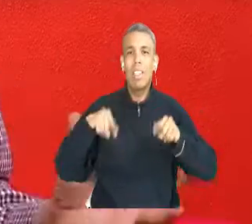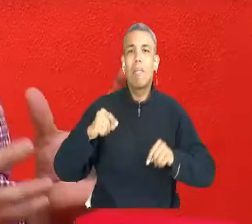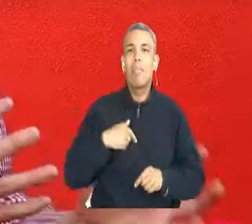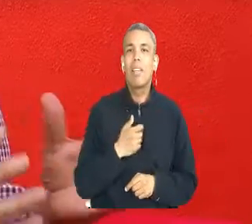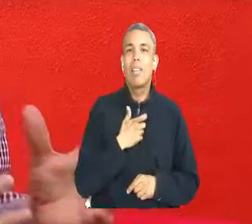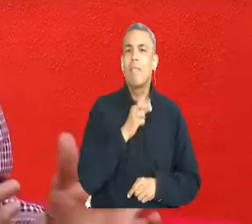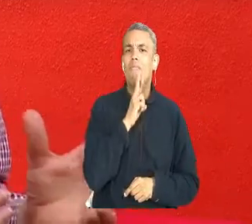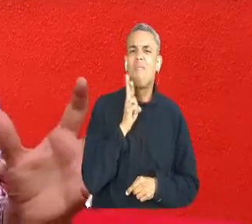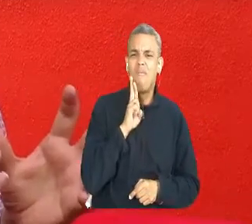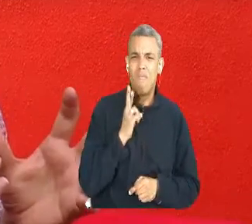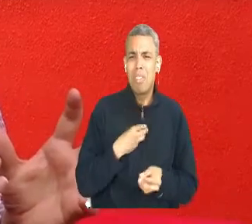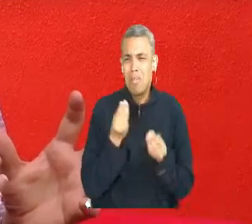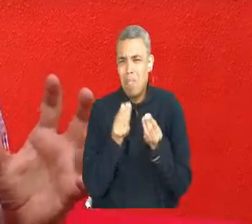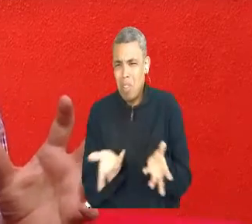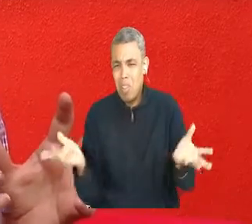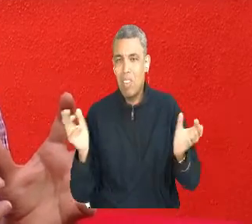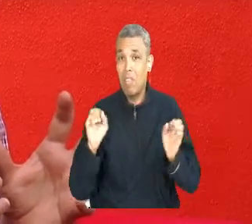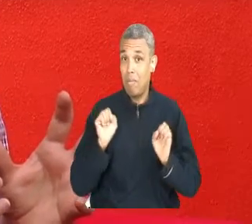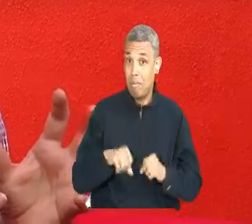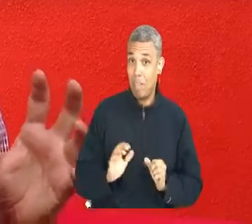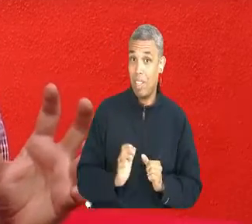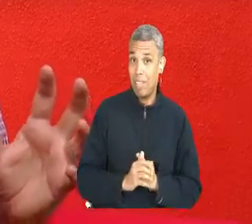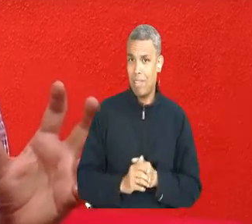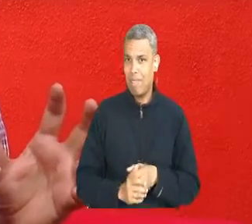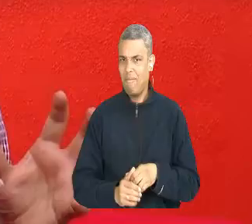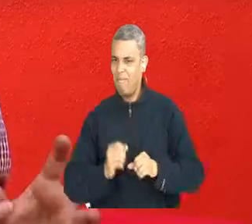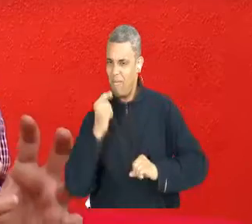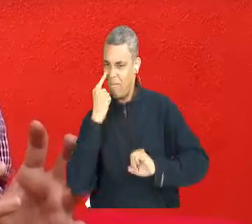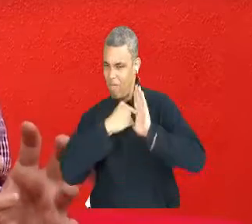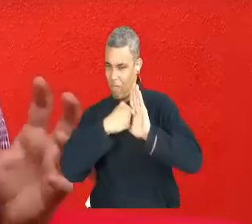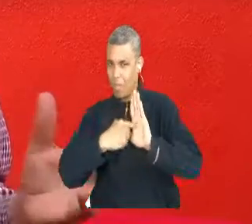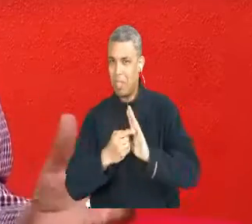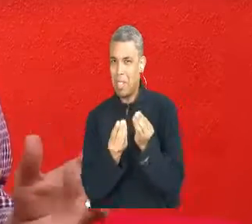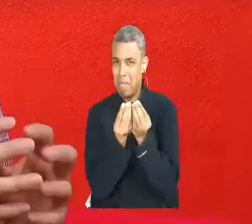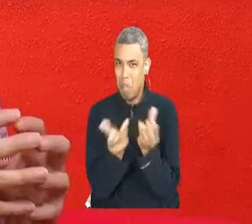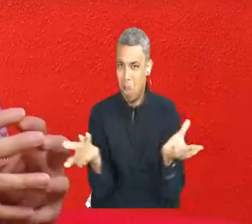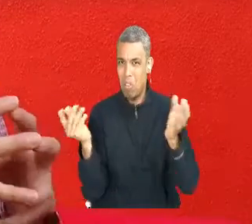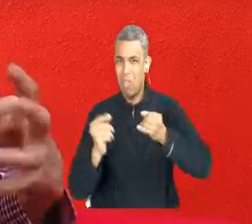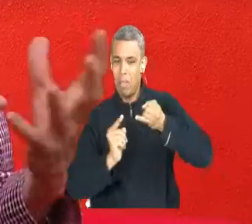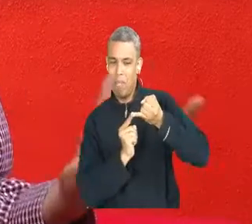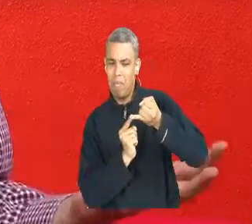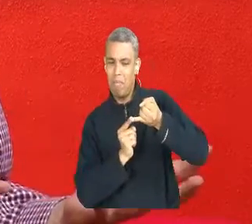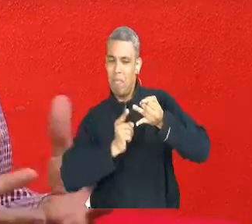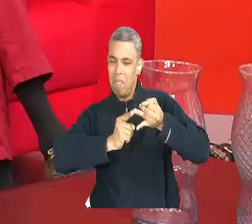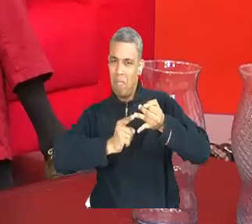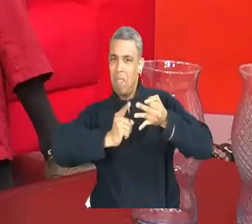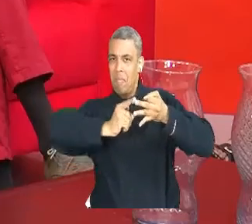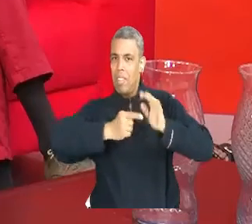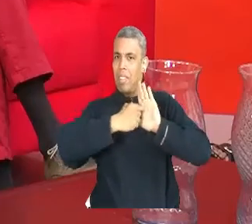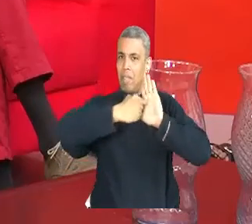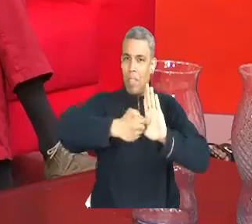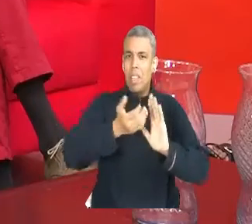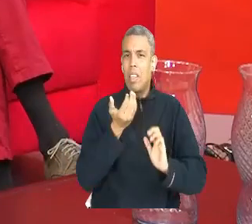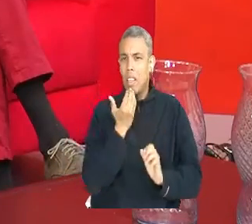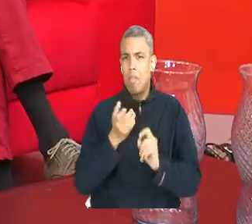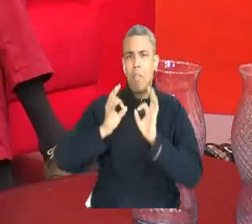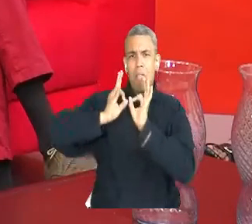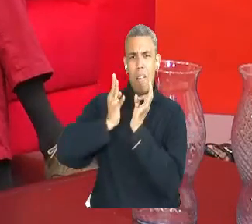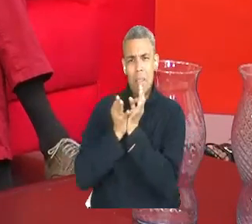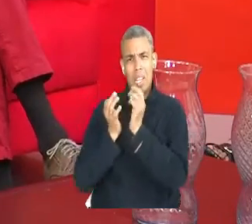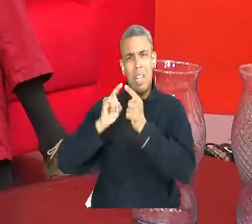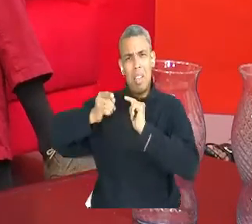la idea es poder mostrar que ya tenemos por lo menos tres productos que puede utilizar una familia una que viene corporativo para todo el turismo